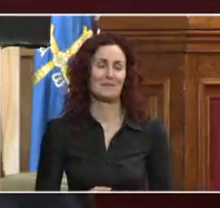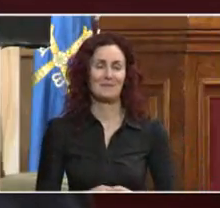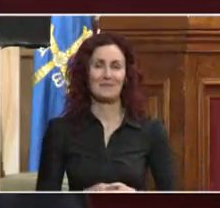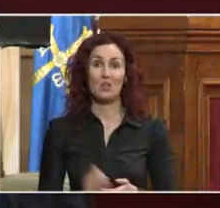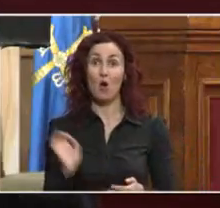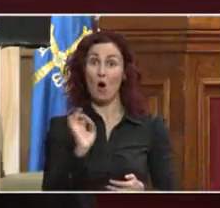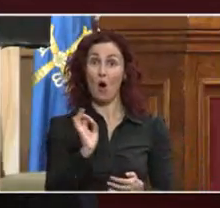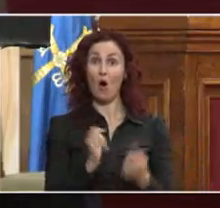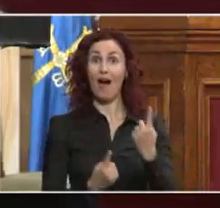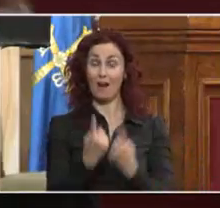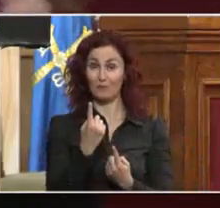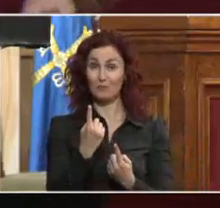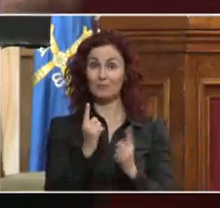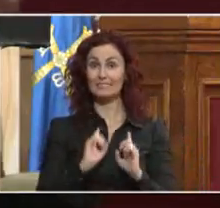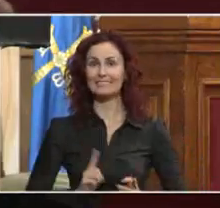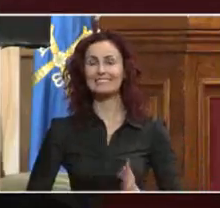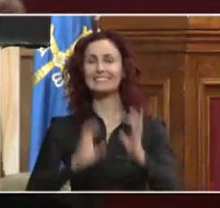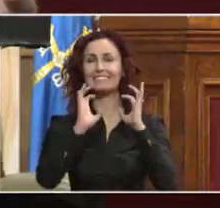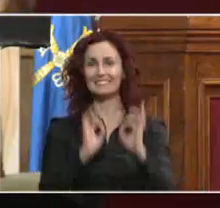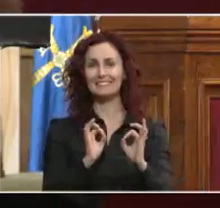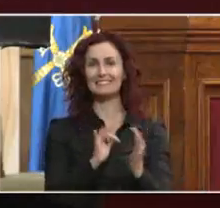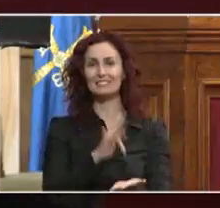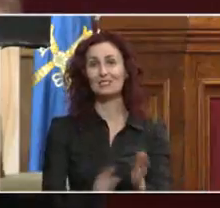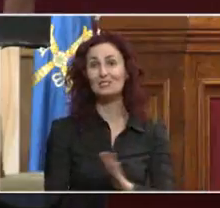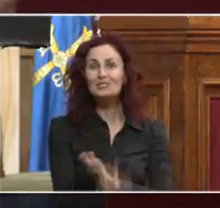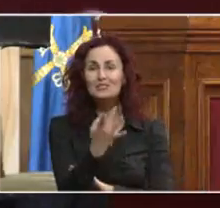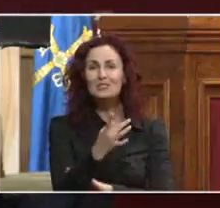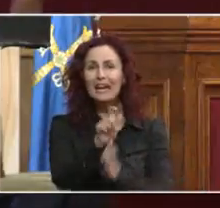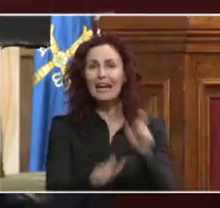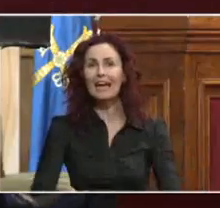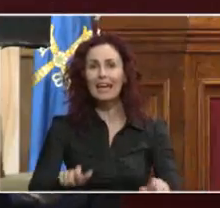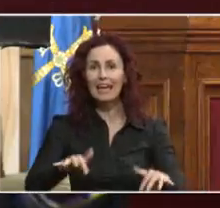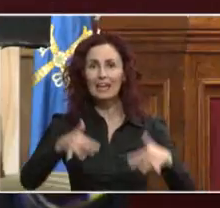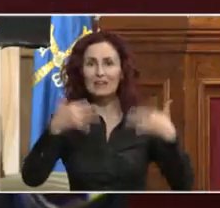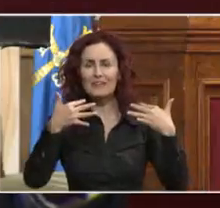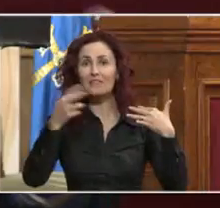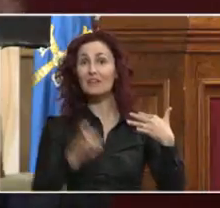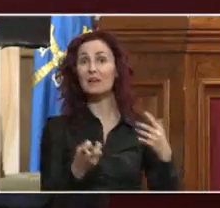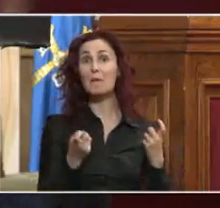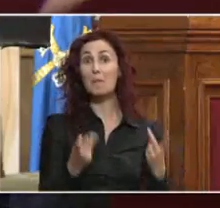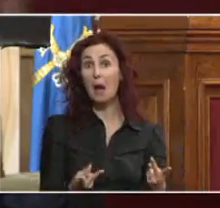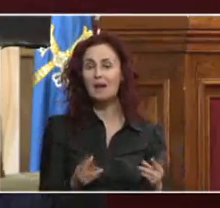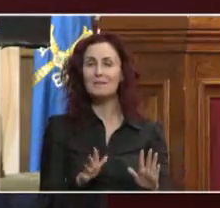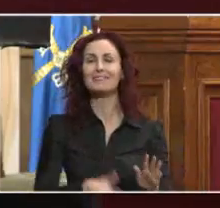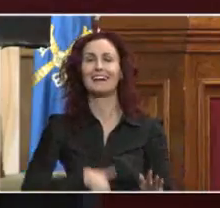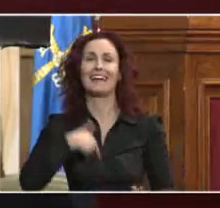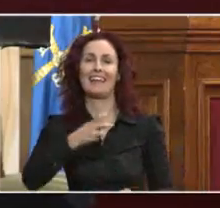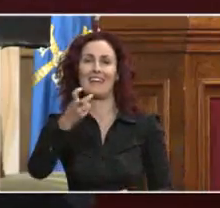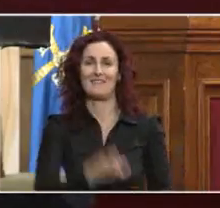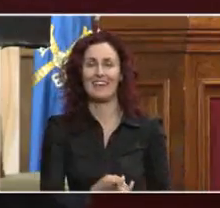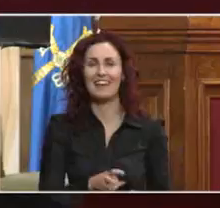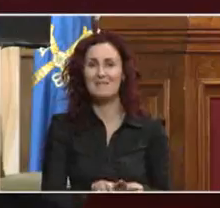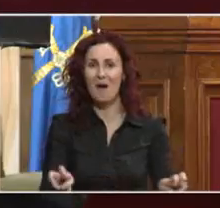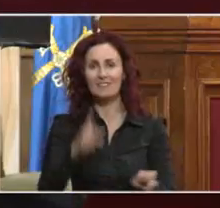O algunos casos muy especiales que hemos tenido de público que no sabía muy bien a qué venía. Pero generalmente el que venía... Al